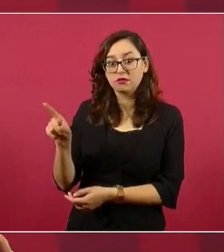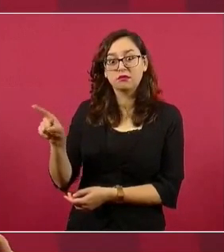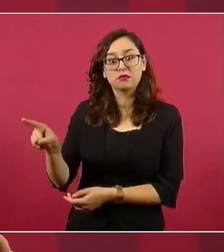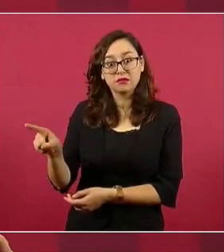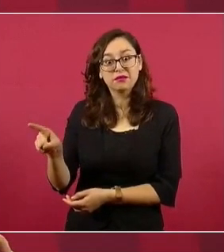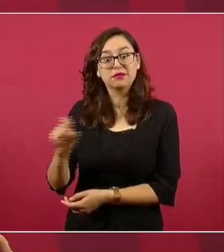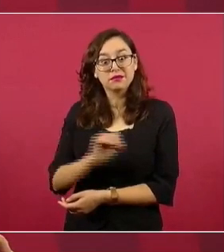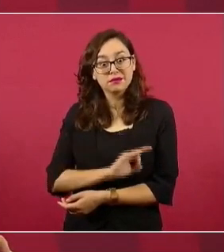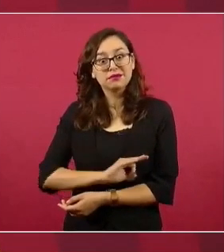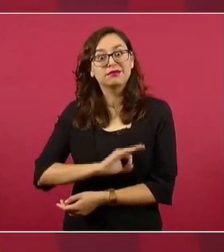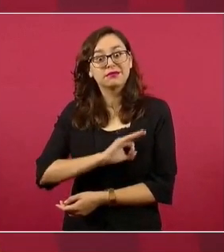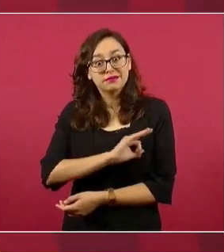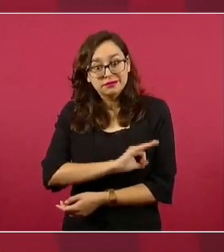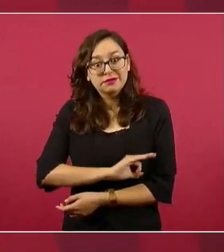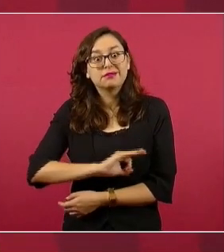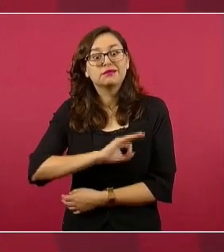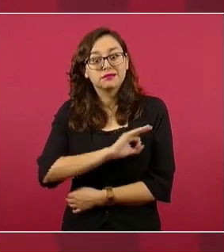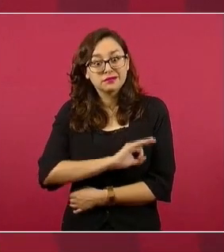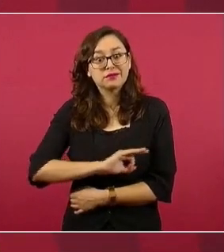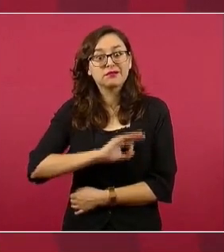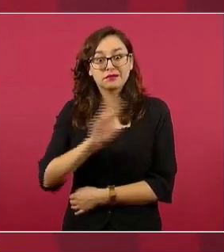Ese era el hombre más feliz